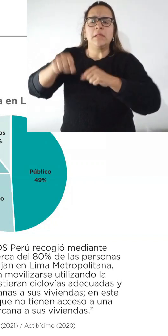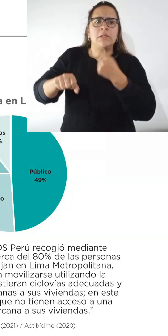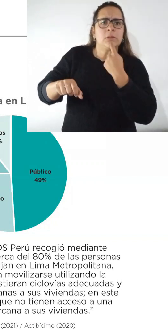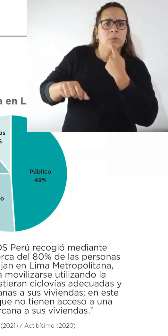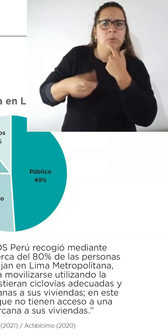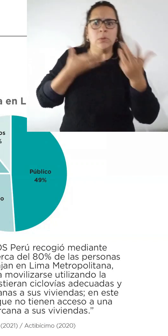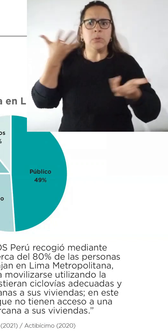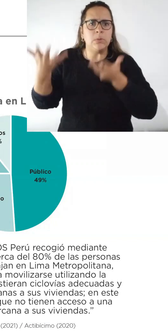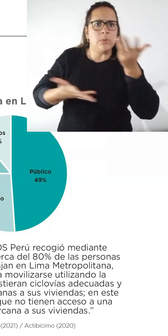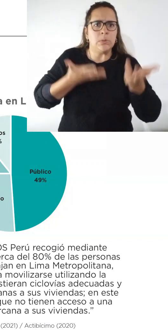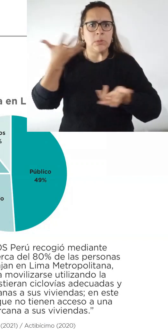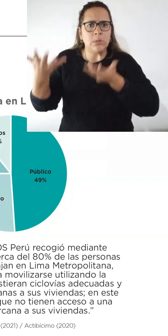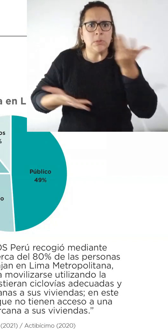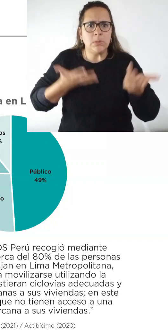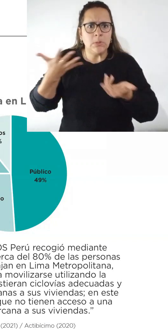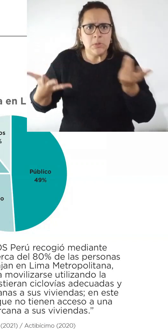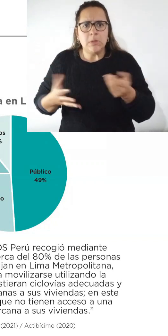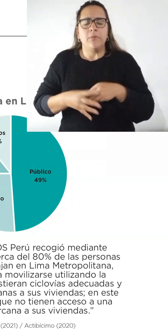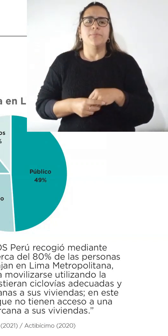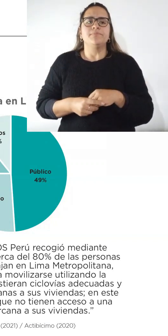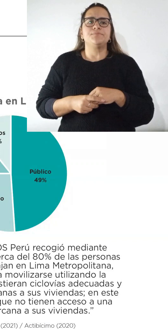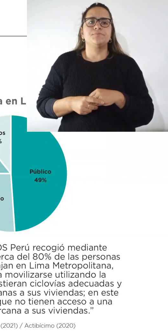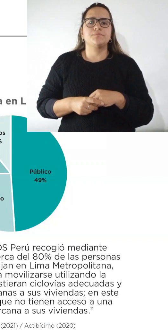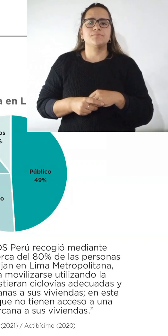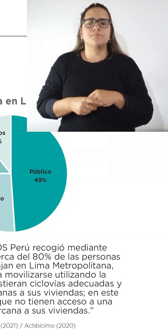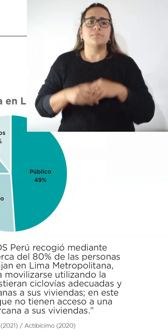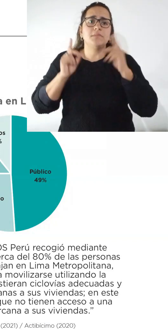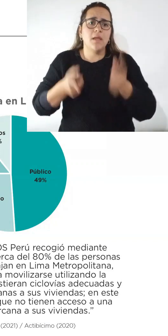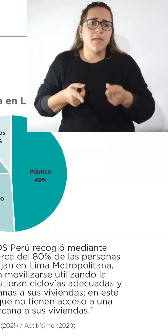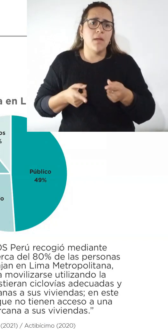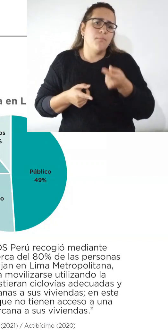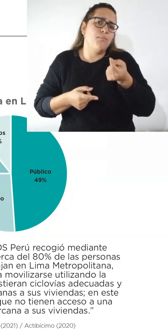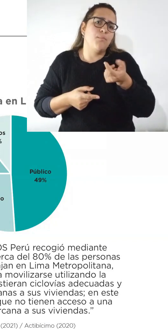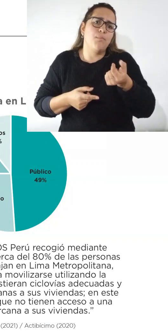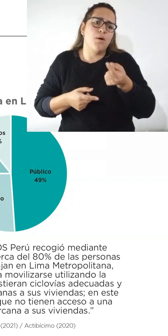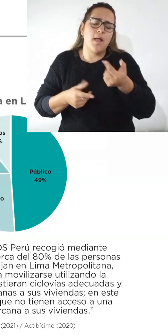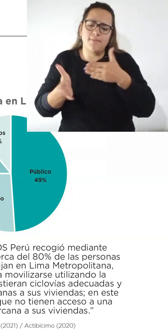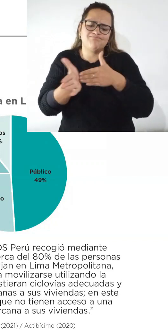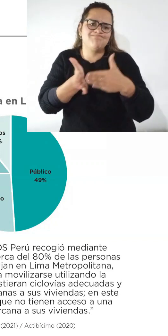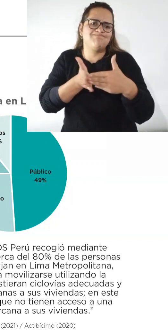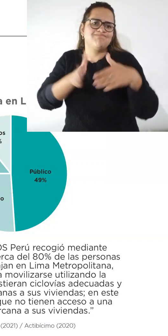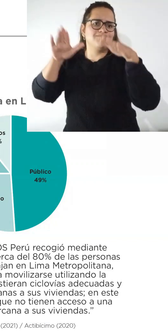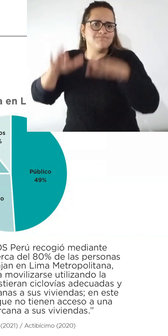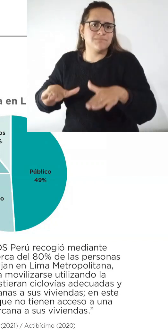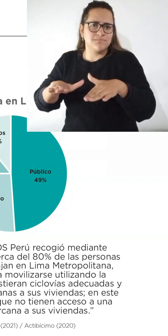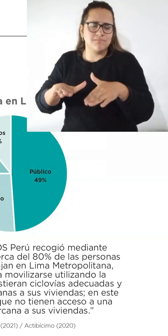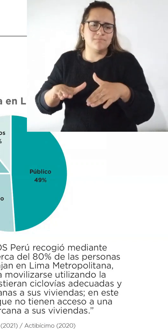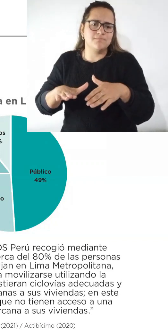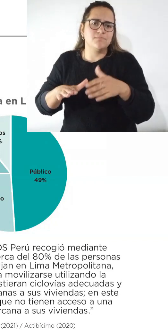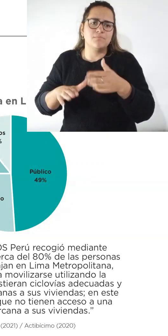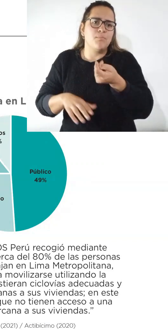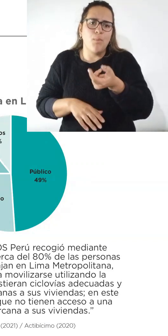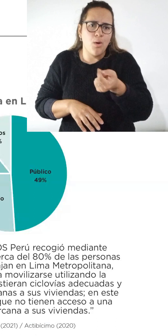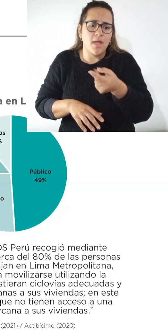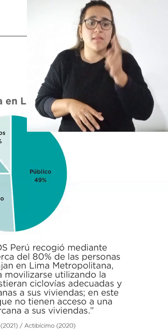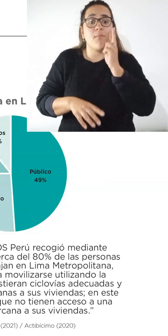sus bicicletas estacionadas afuera en el espacio público y pues por la poca disponibilidad de ciclovías que hay en la ciudad.